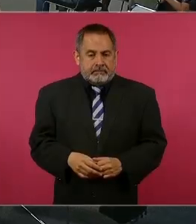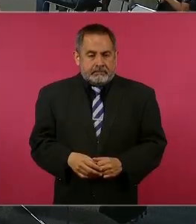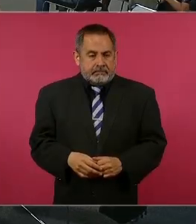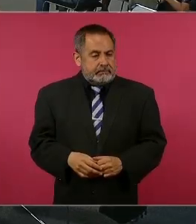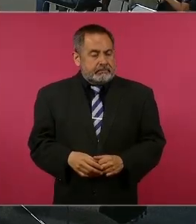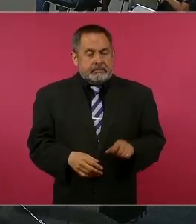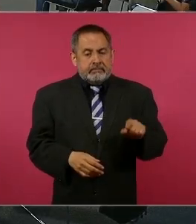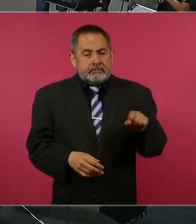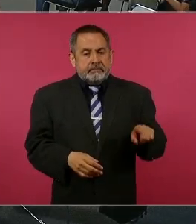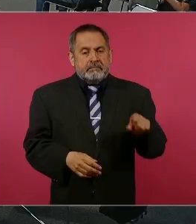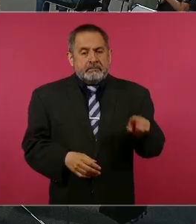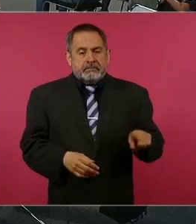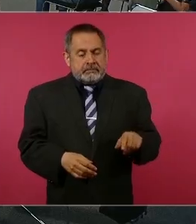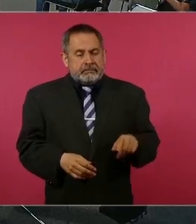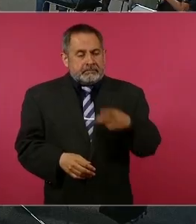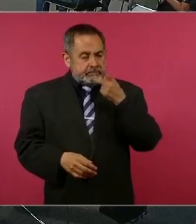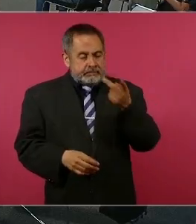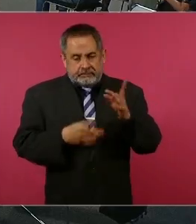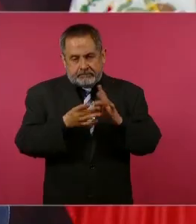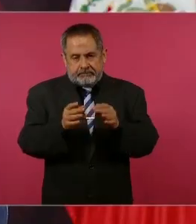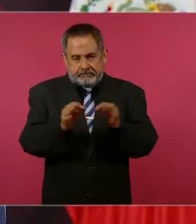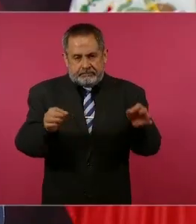siempre repito la frase